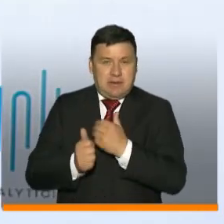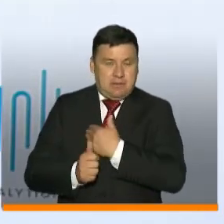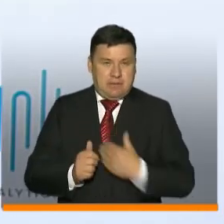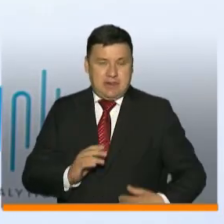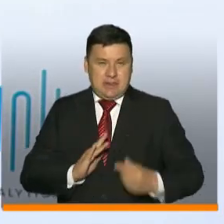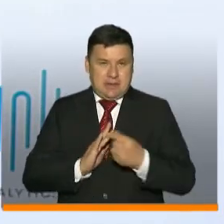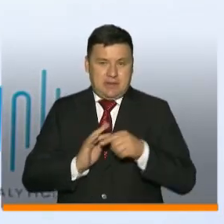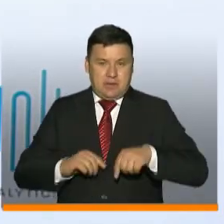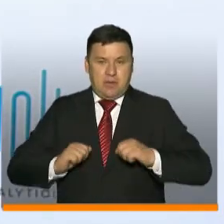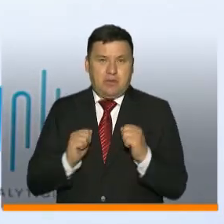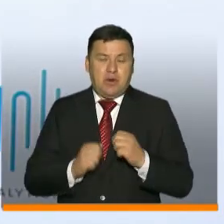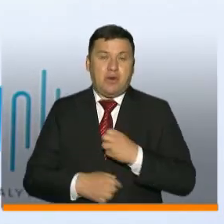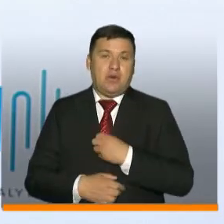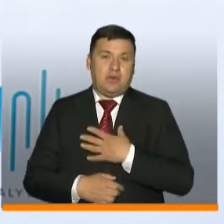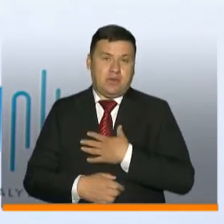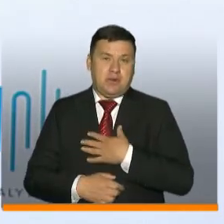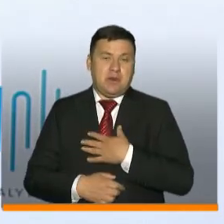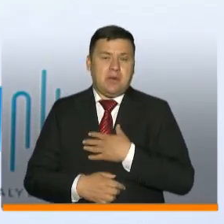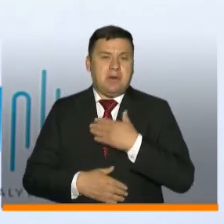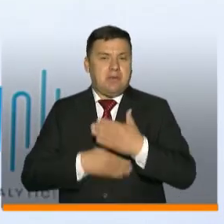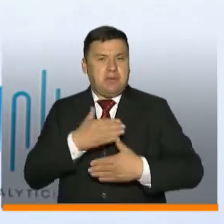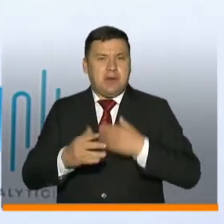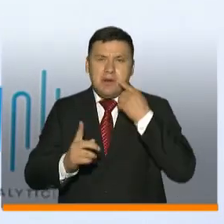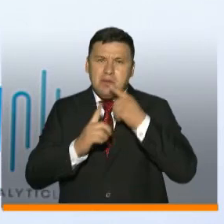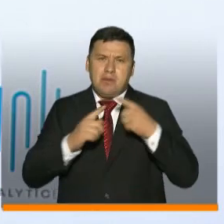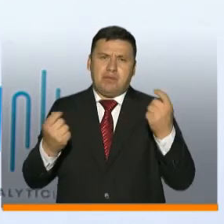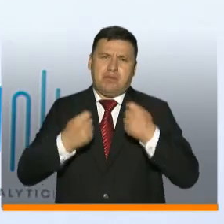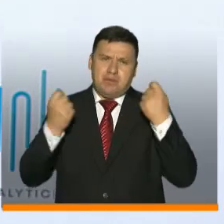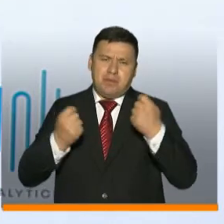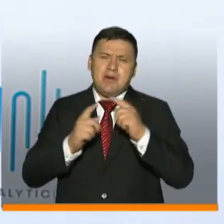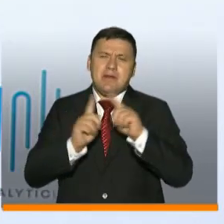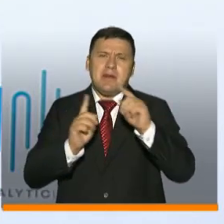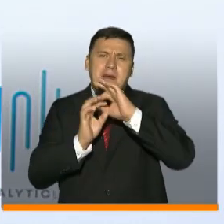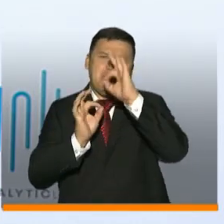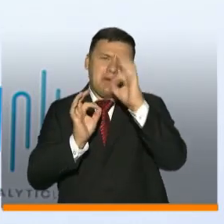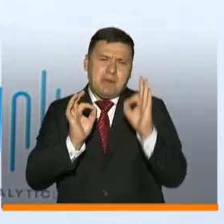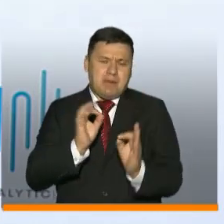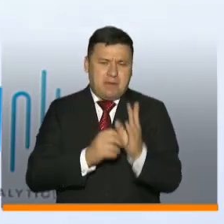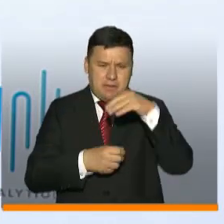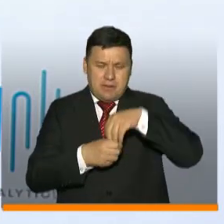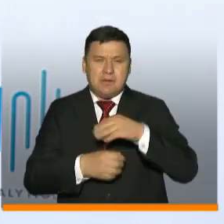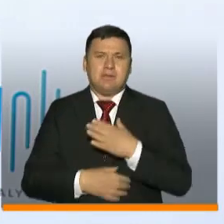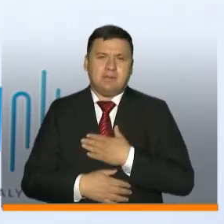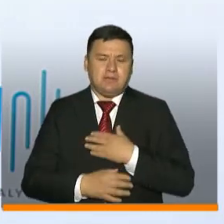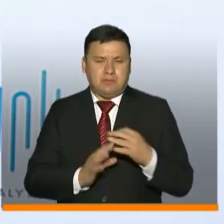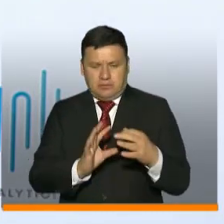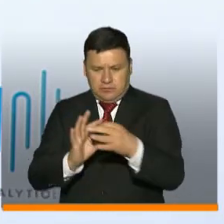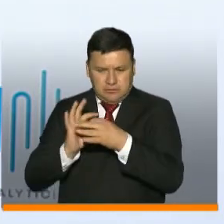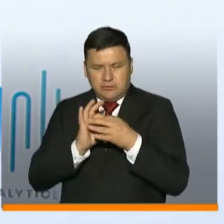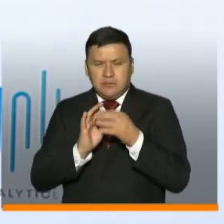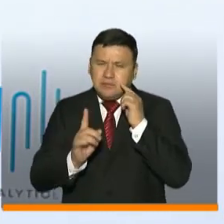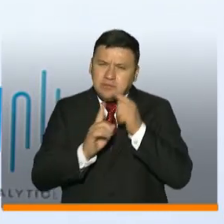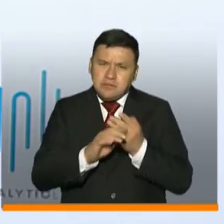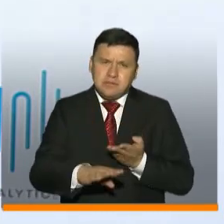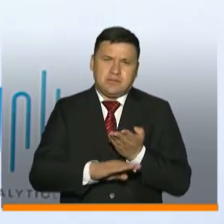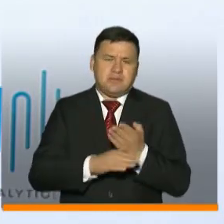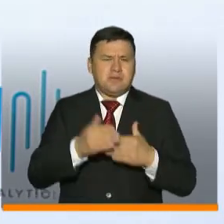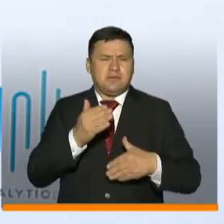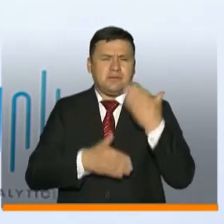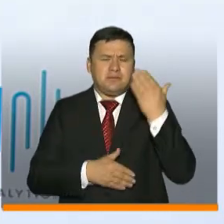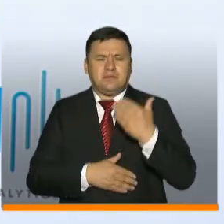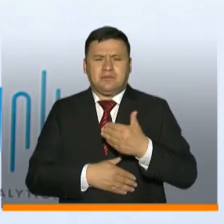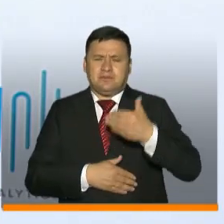cuando tiene la oportunidad de ir dando avances de la campaña o cuando va a diferentes regiones del país. Y estar unidos fue ese propósito inicial por